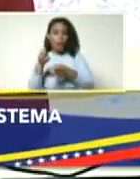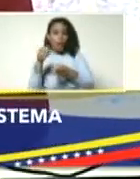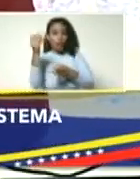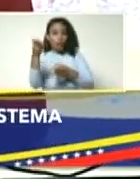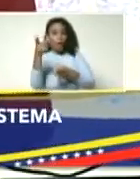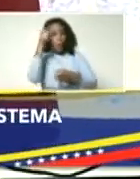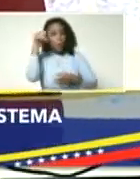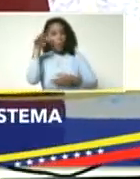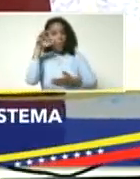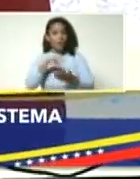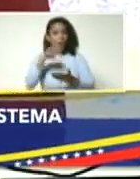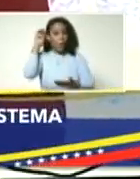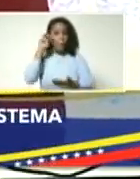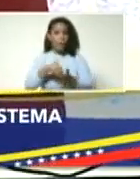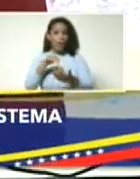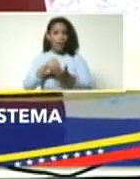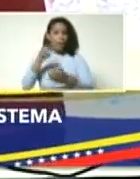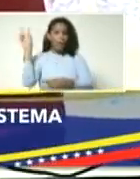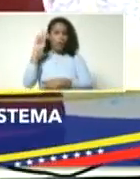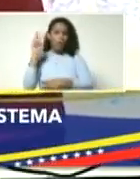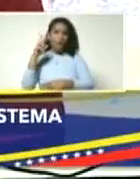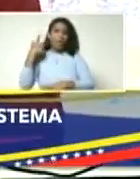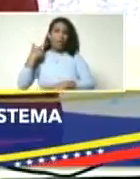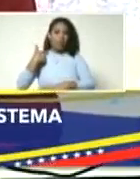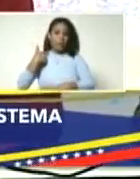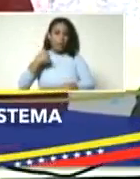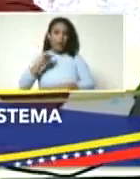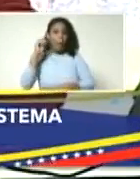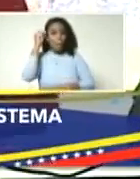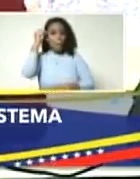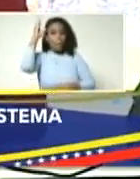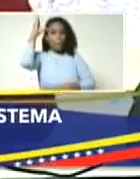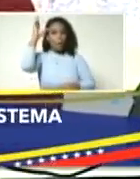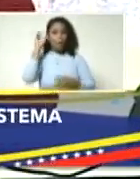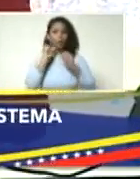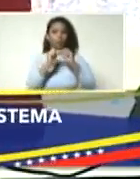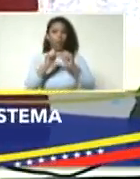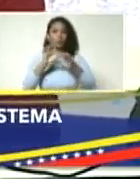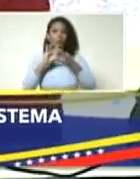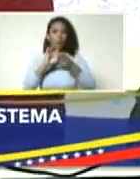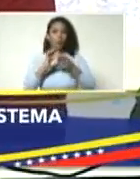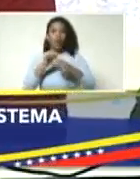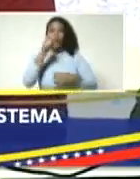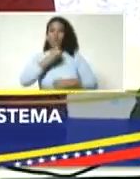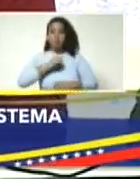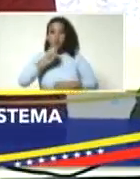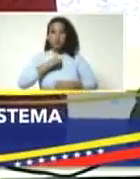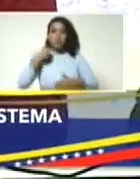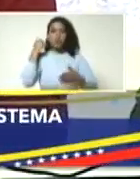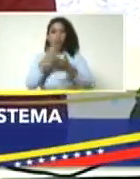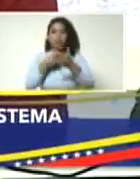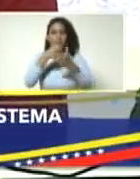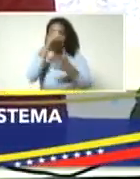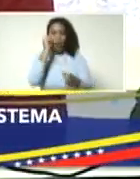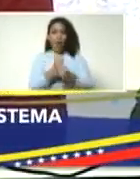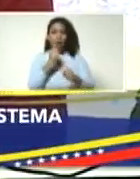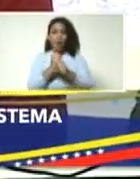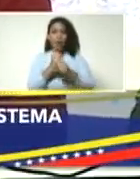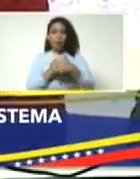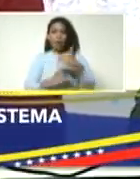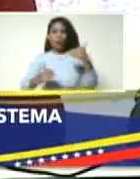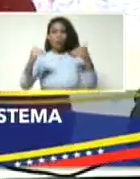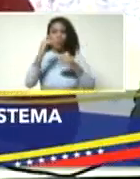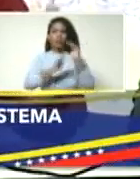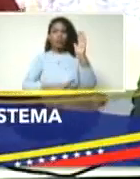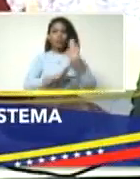pueblo mirandino, el pueblo venezolano, han tenido la capacidad de mantenernos unidos, de aguantar y de superar las tormentas.